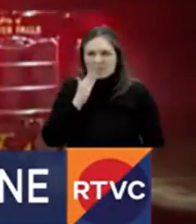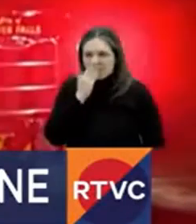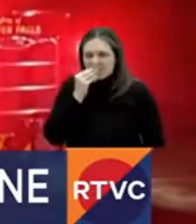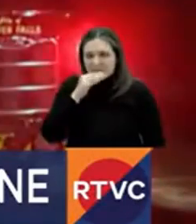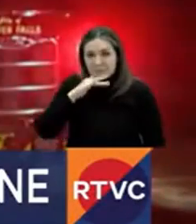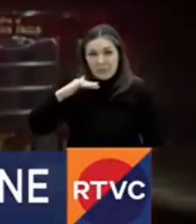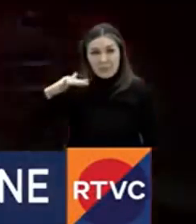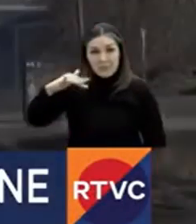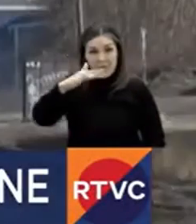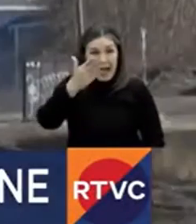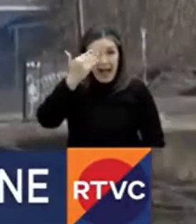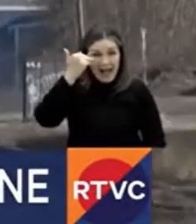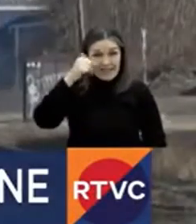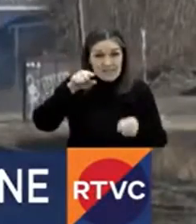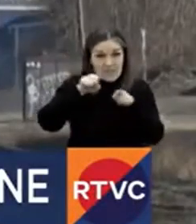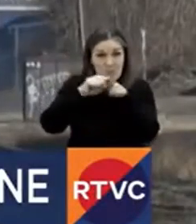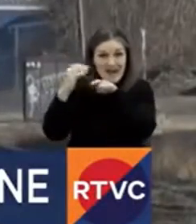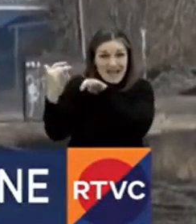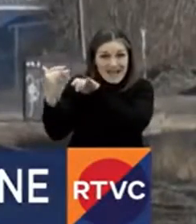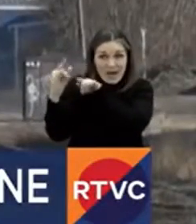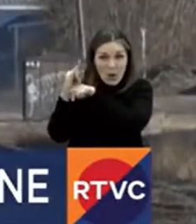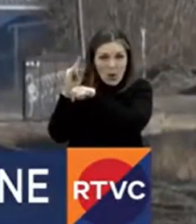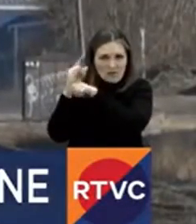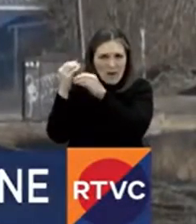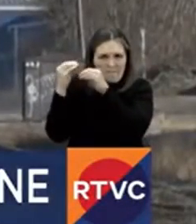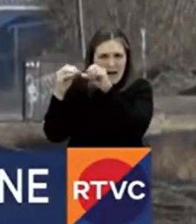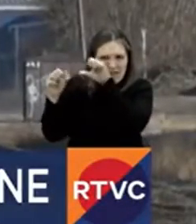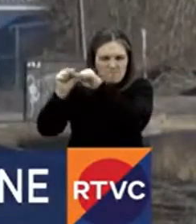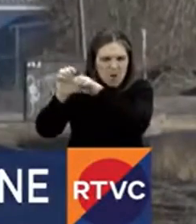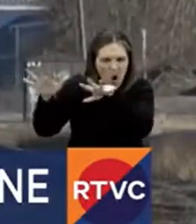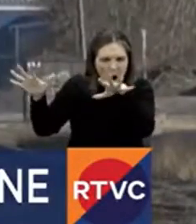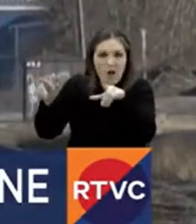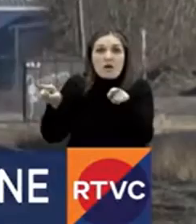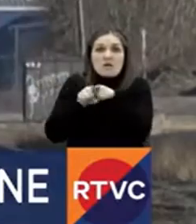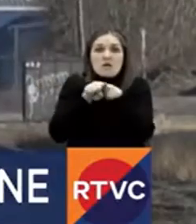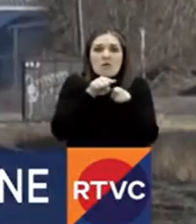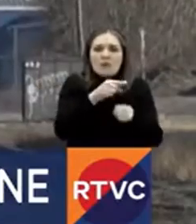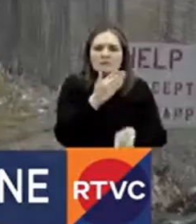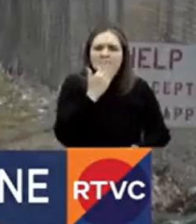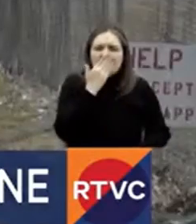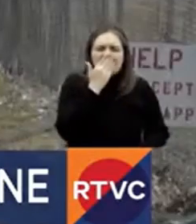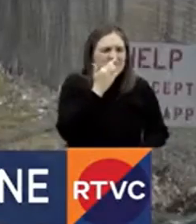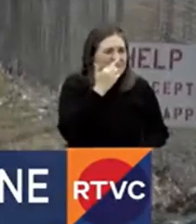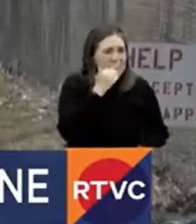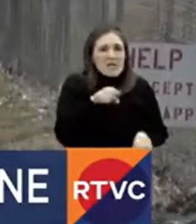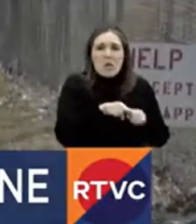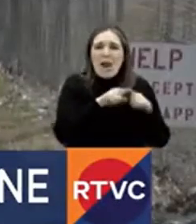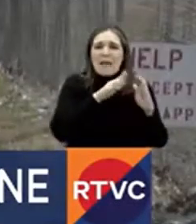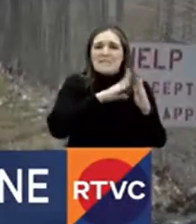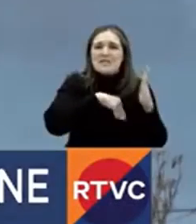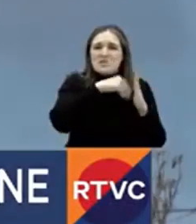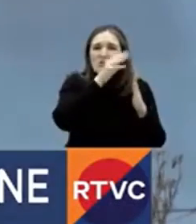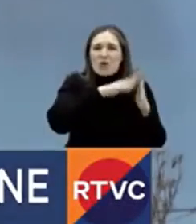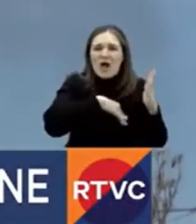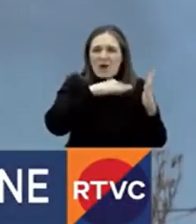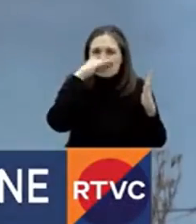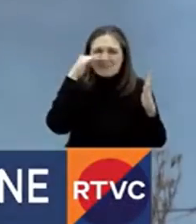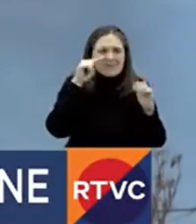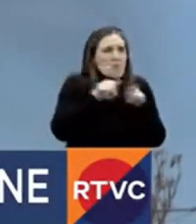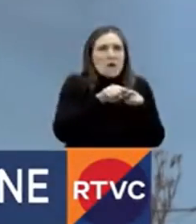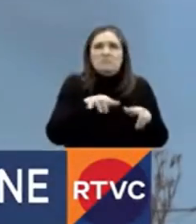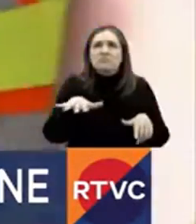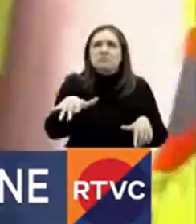la Segunda Guerra Mundial. Desde ese momento, el olor semejante a pintura fresca perpetúa la preocupación en